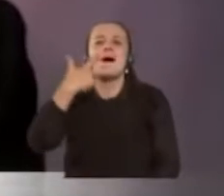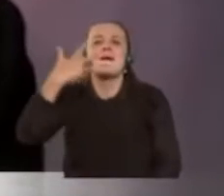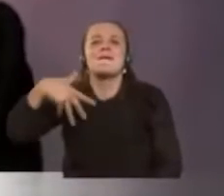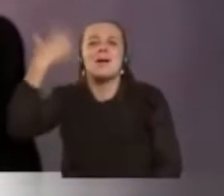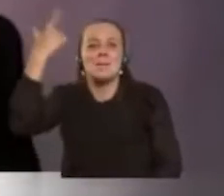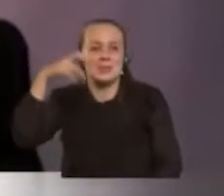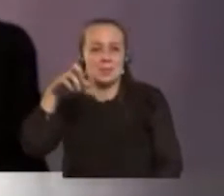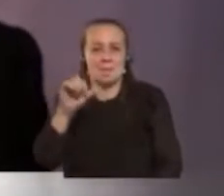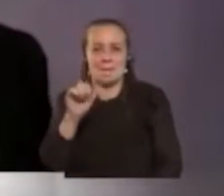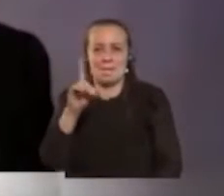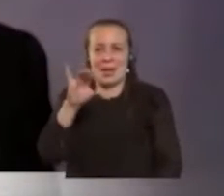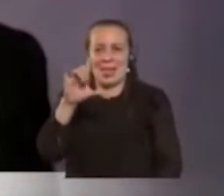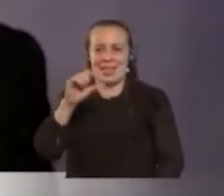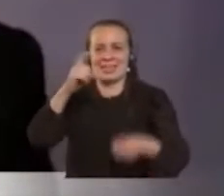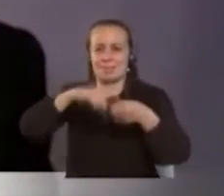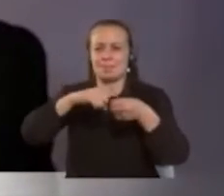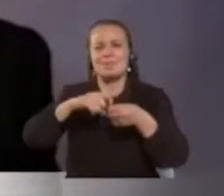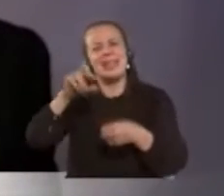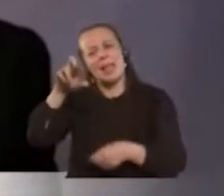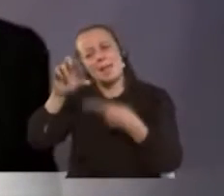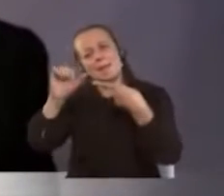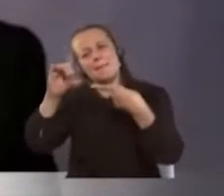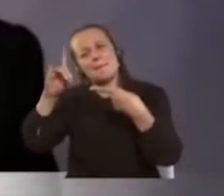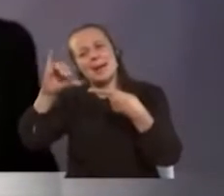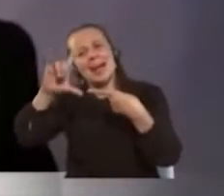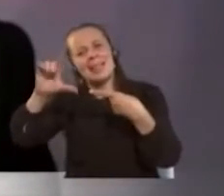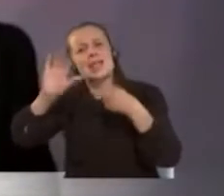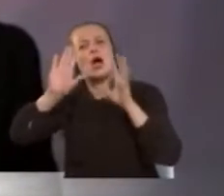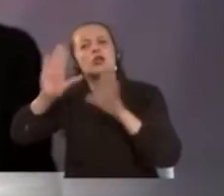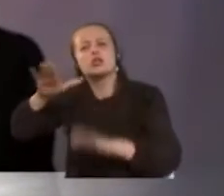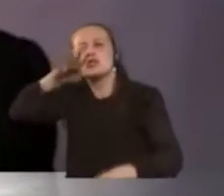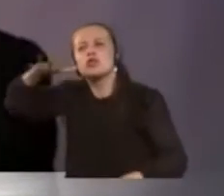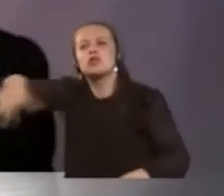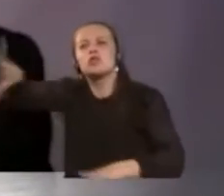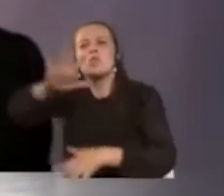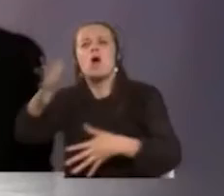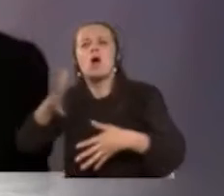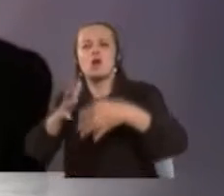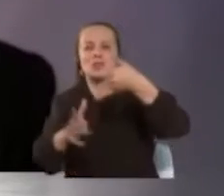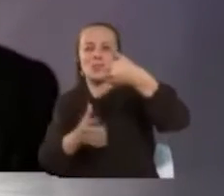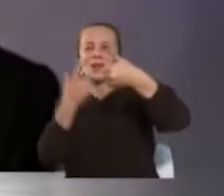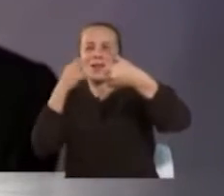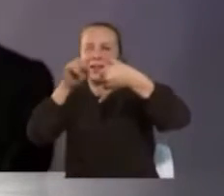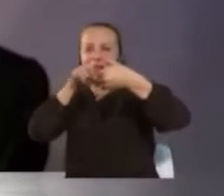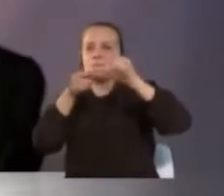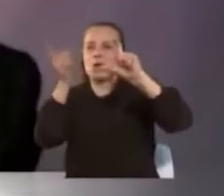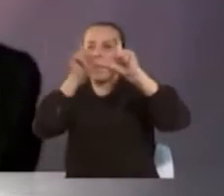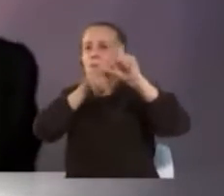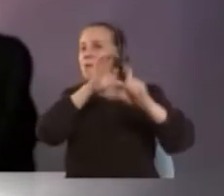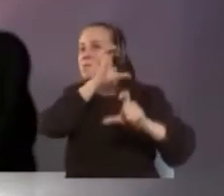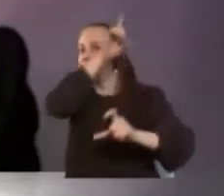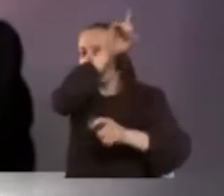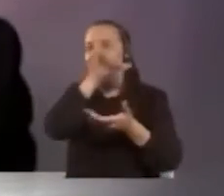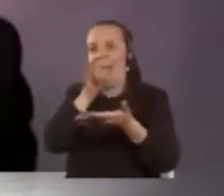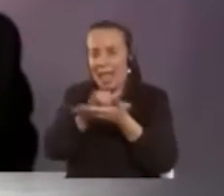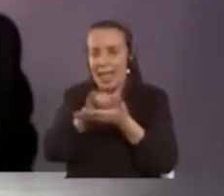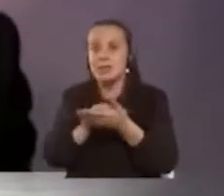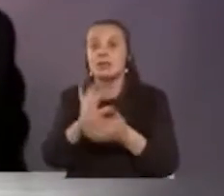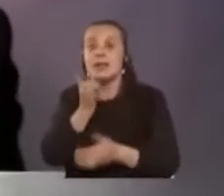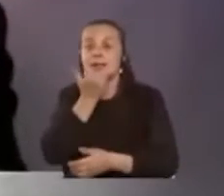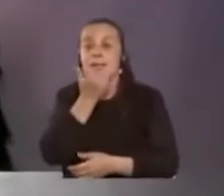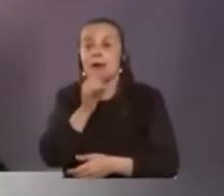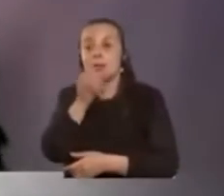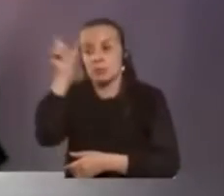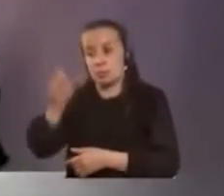de Padilla. Padilla era una provincia que es básicamente lo que hoy era La Guajira, y entonces el director y conservador de allí hizo un fraude a